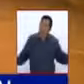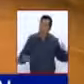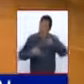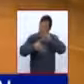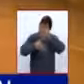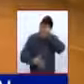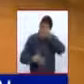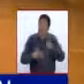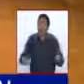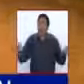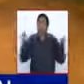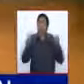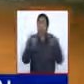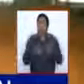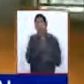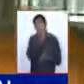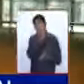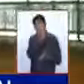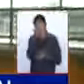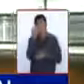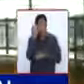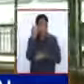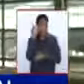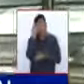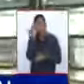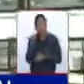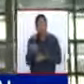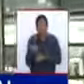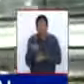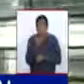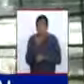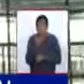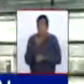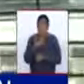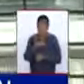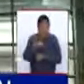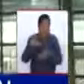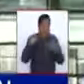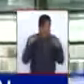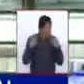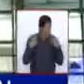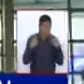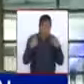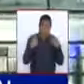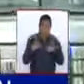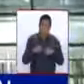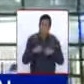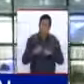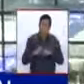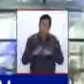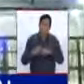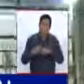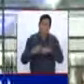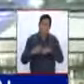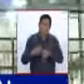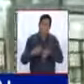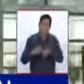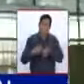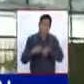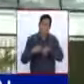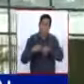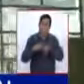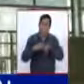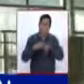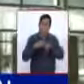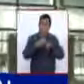más moderna del país. ¿Y la más moderna por qué? Sus instalaciones cuentan con escaleras eléctricas, como si fuera una